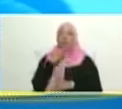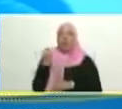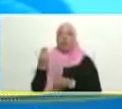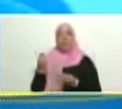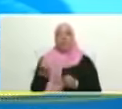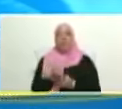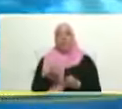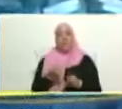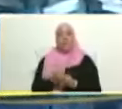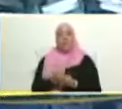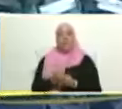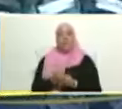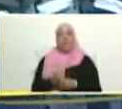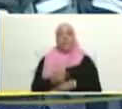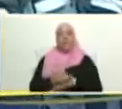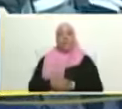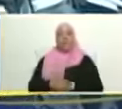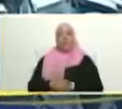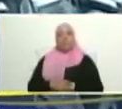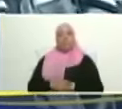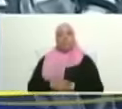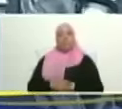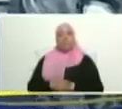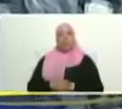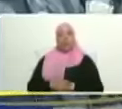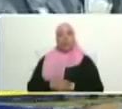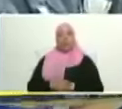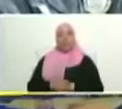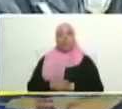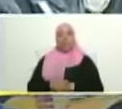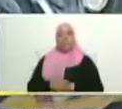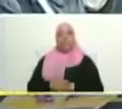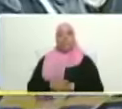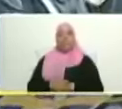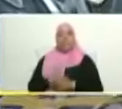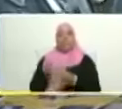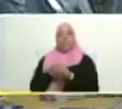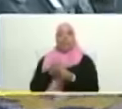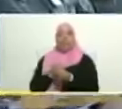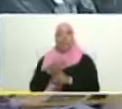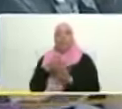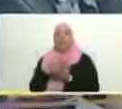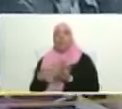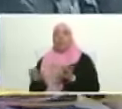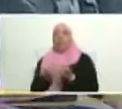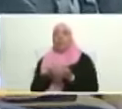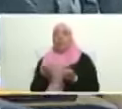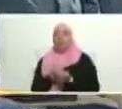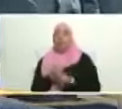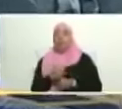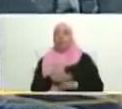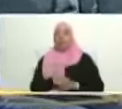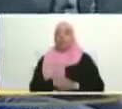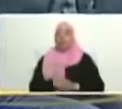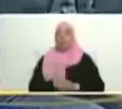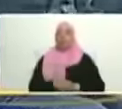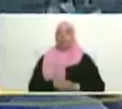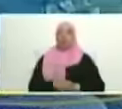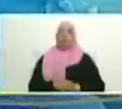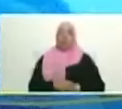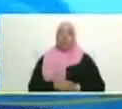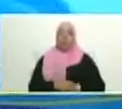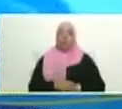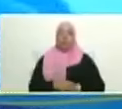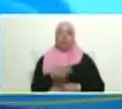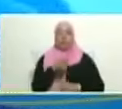cosas en el vértice 6, en el vértice 7. Por ejemplo, aquí me está proponiendo